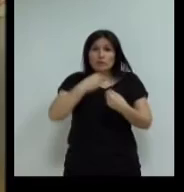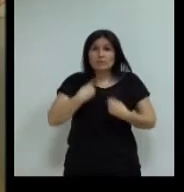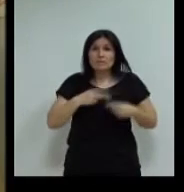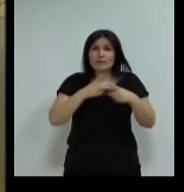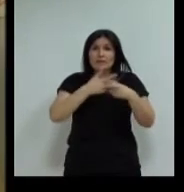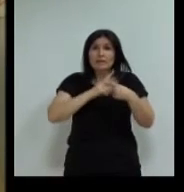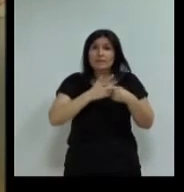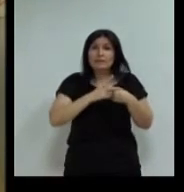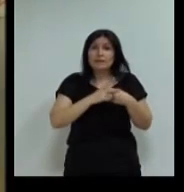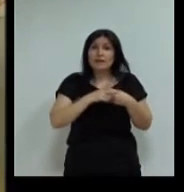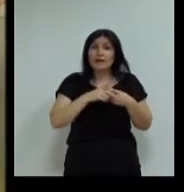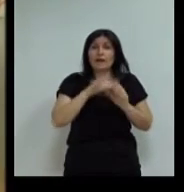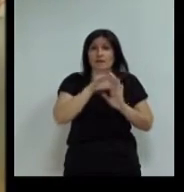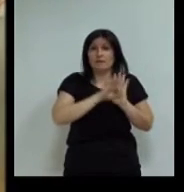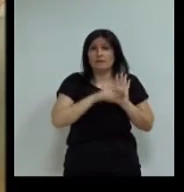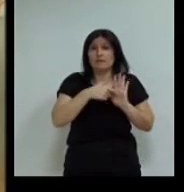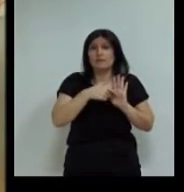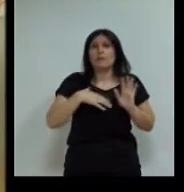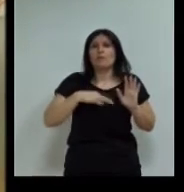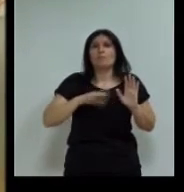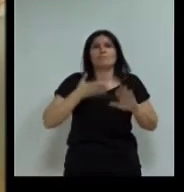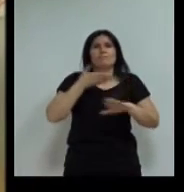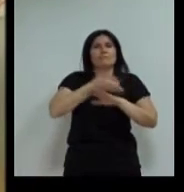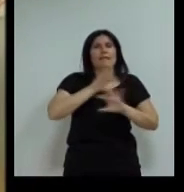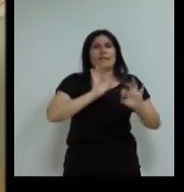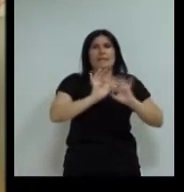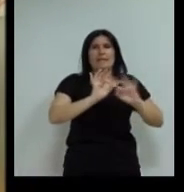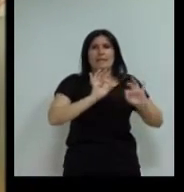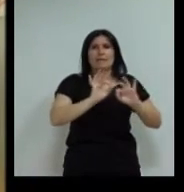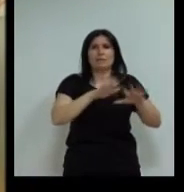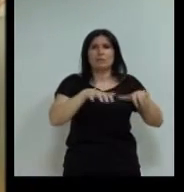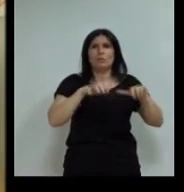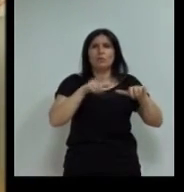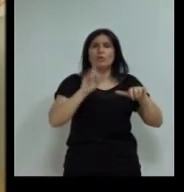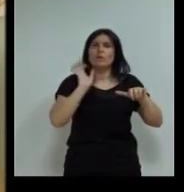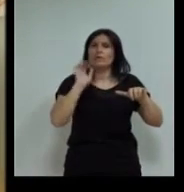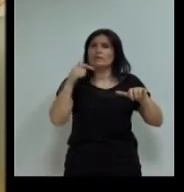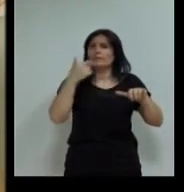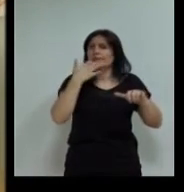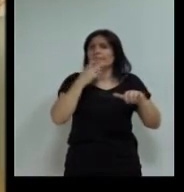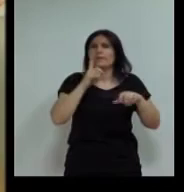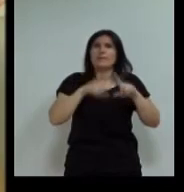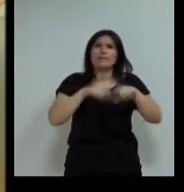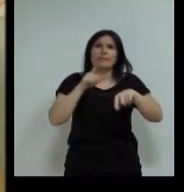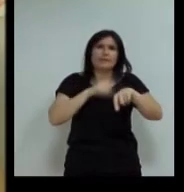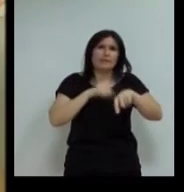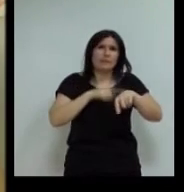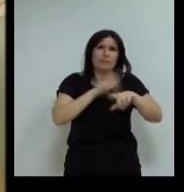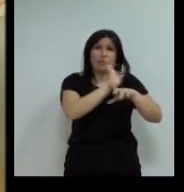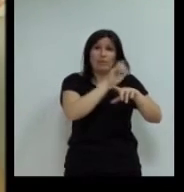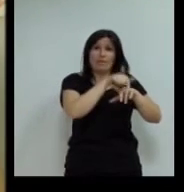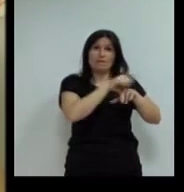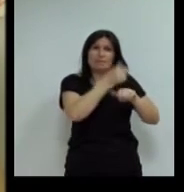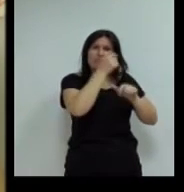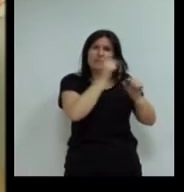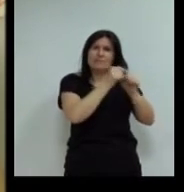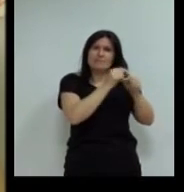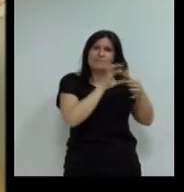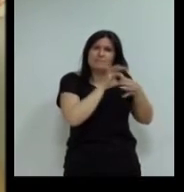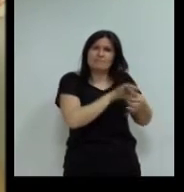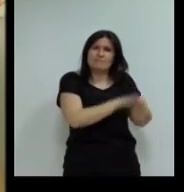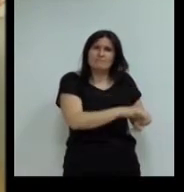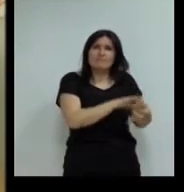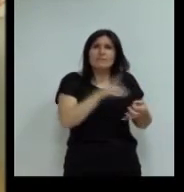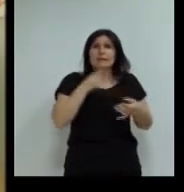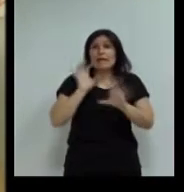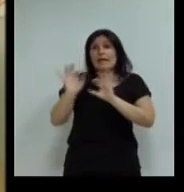al teatro y obviamente bien es cierto que en el cine pues existe el código de tiempos, te puedes sincronizar, está todo más medido. En el